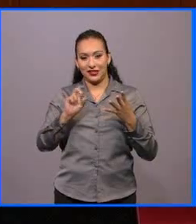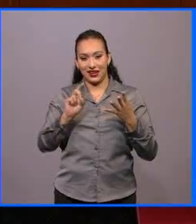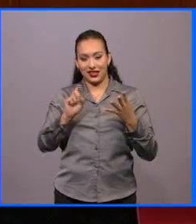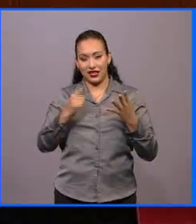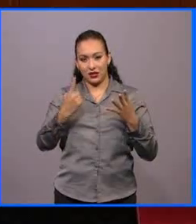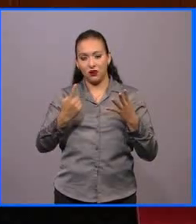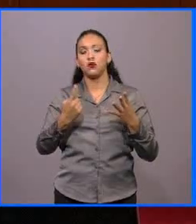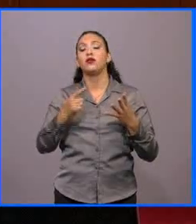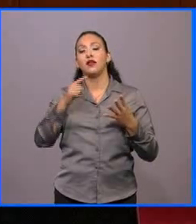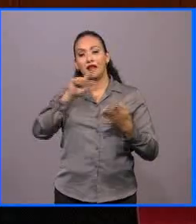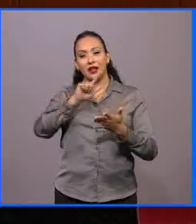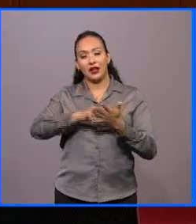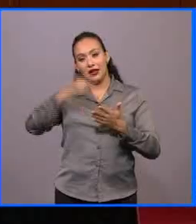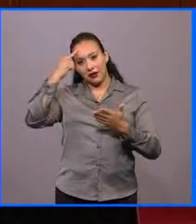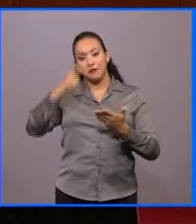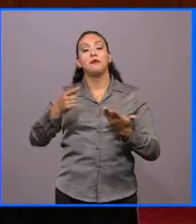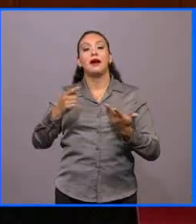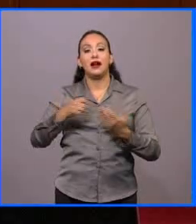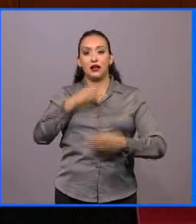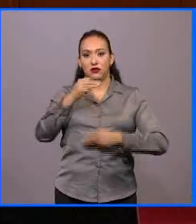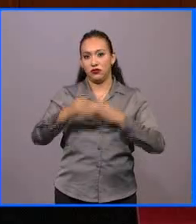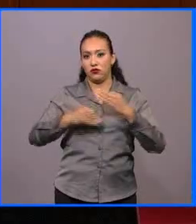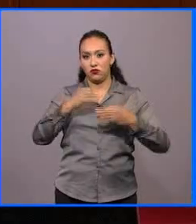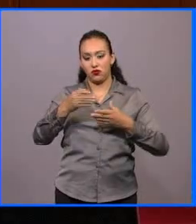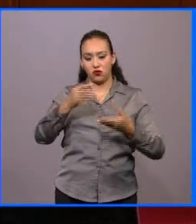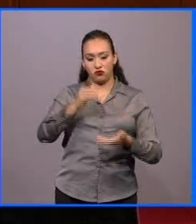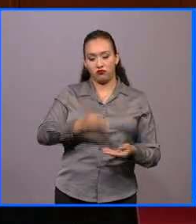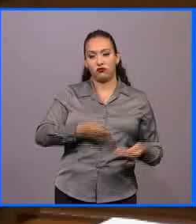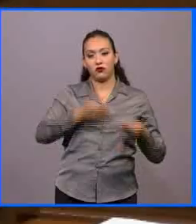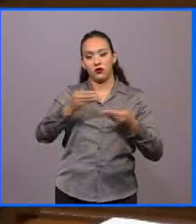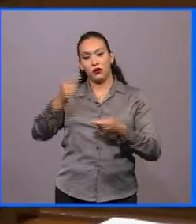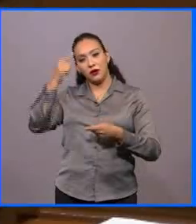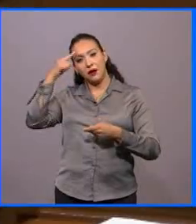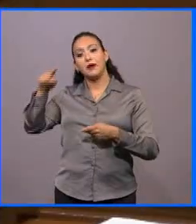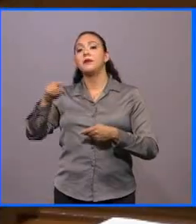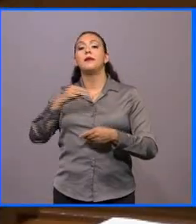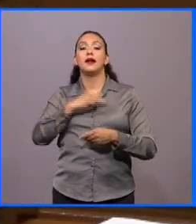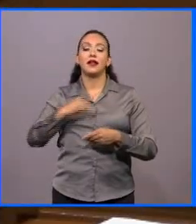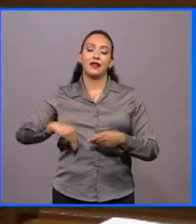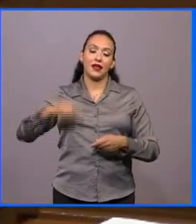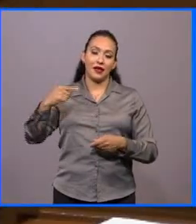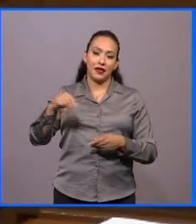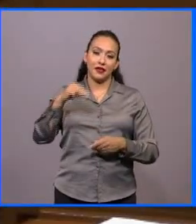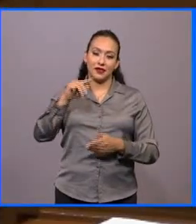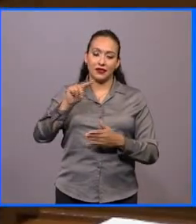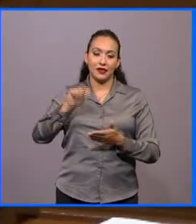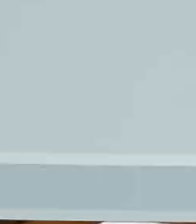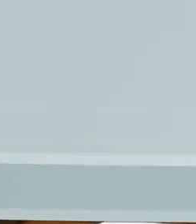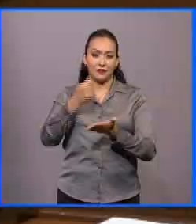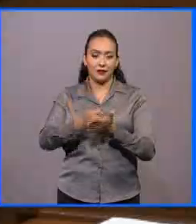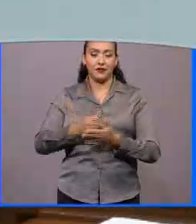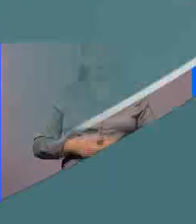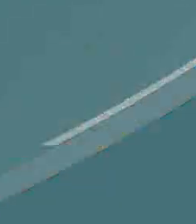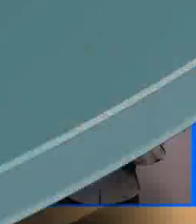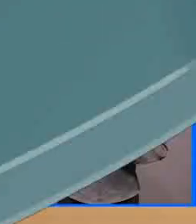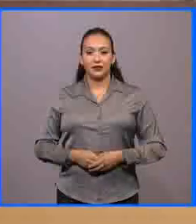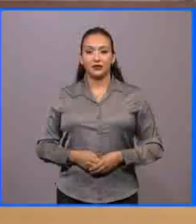la entrega-recepción de los recursos asignados a los poderes y ayuntamientos de Tamaulipas.